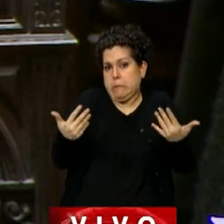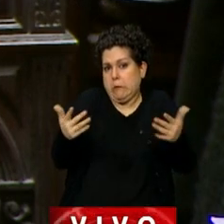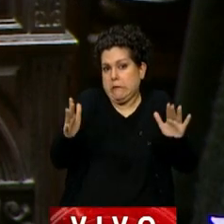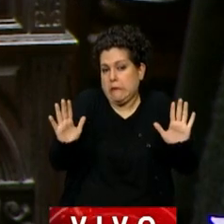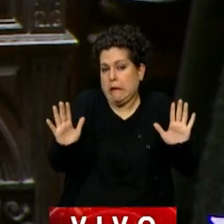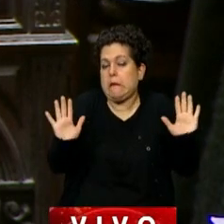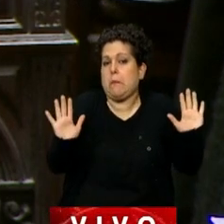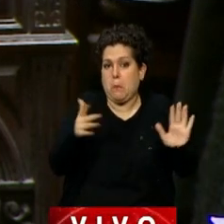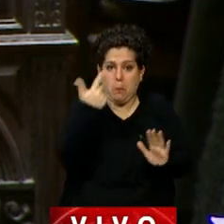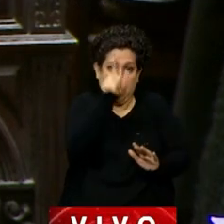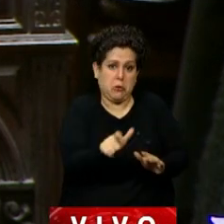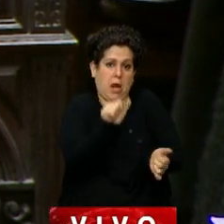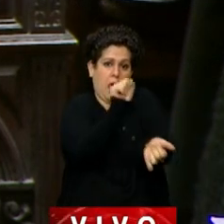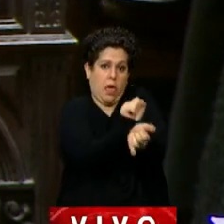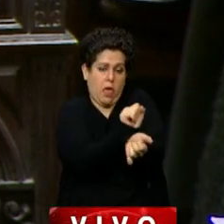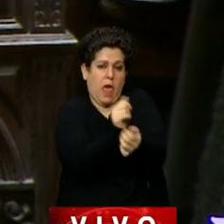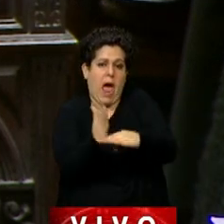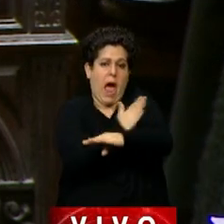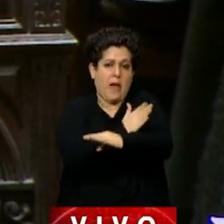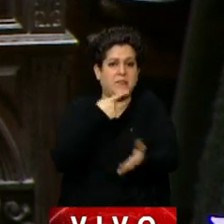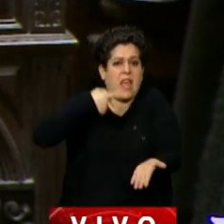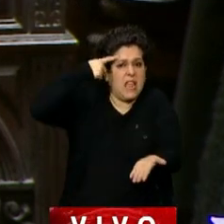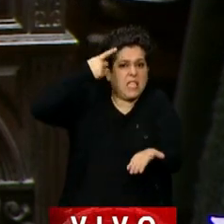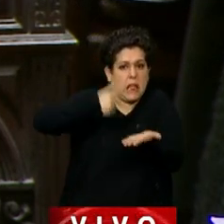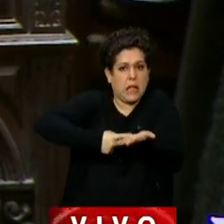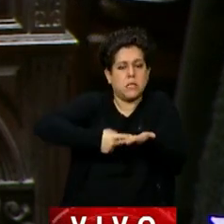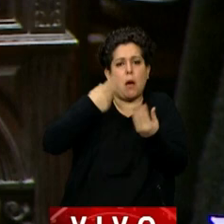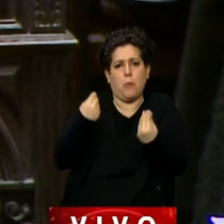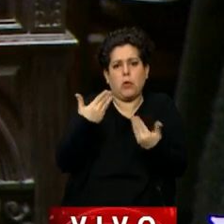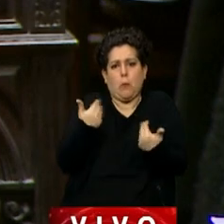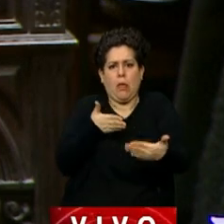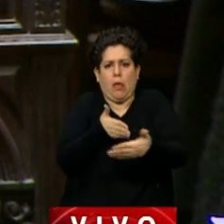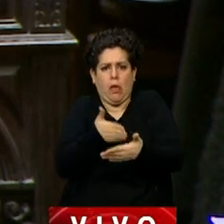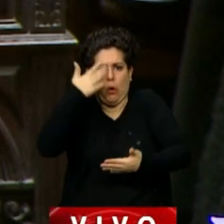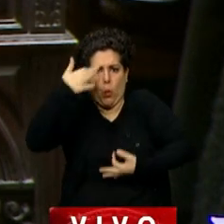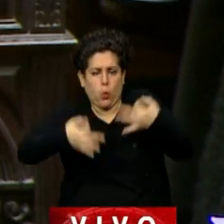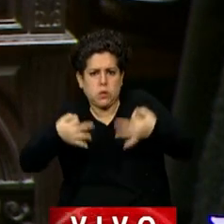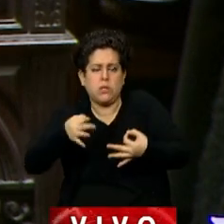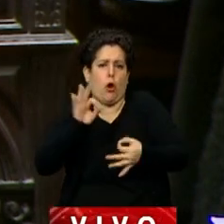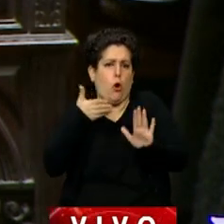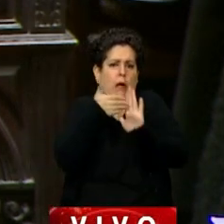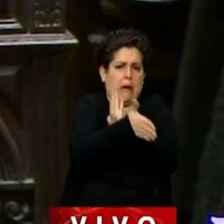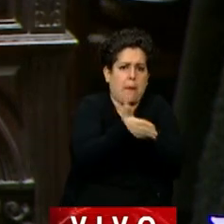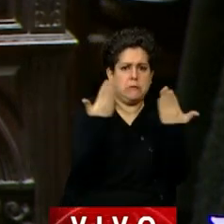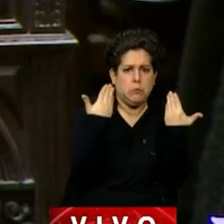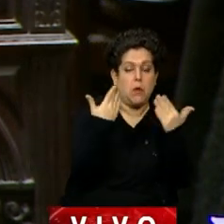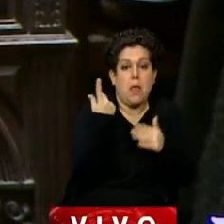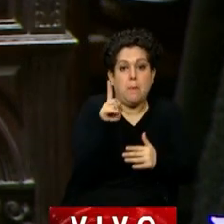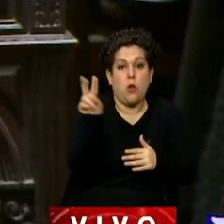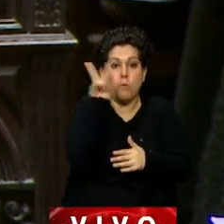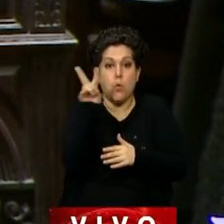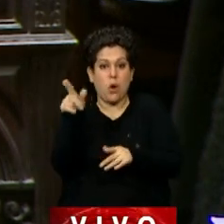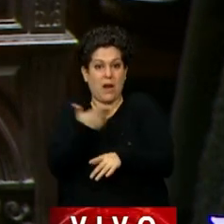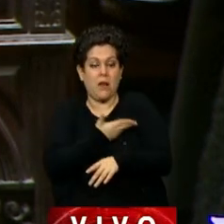qué una persona puede estar detenida antes de sentencia firme? Porque puede obstruir la justicia, porque puede fugarse, pero no. La señora